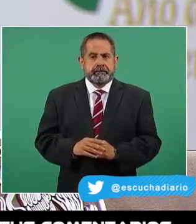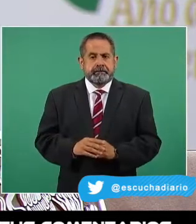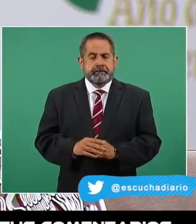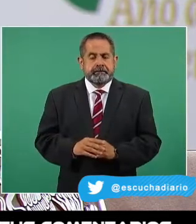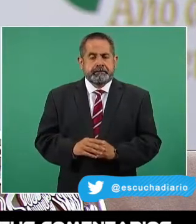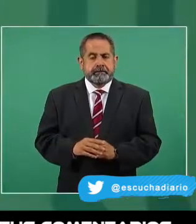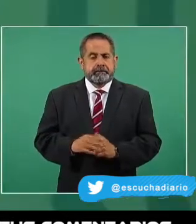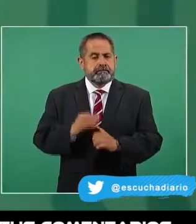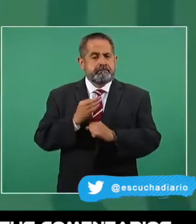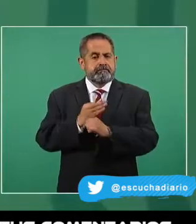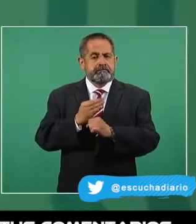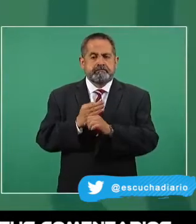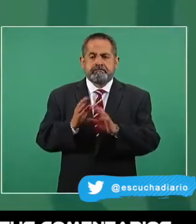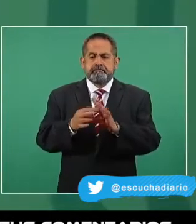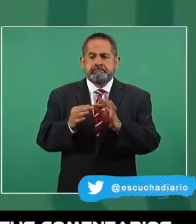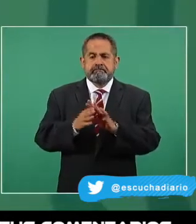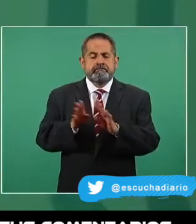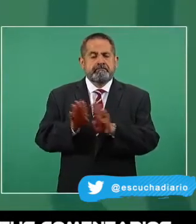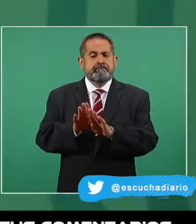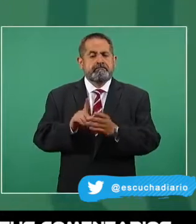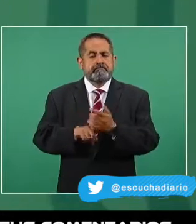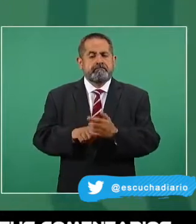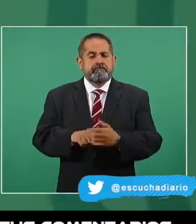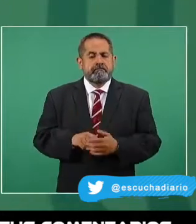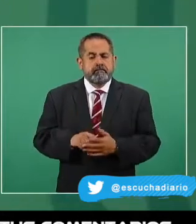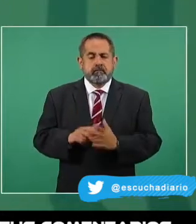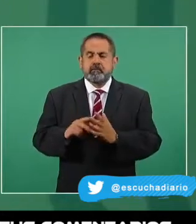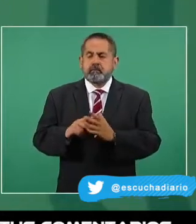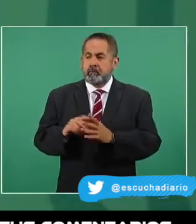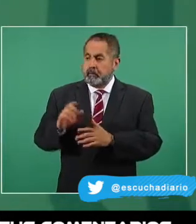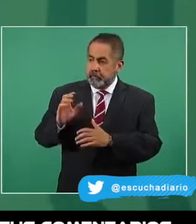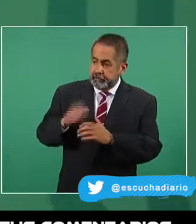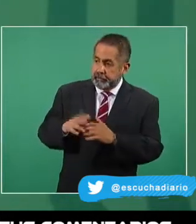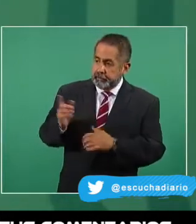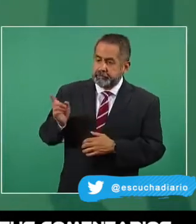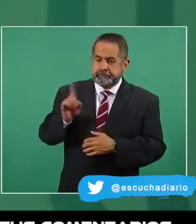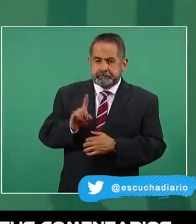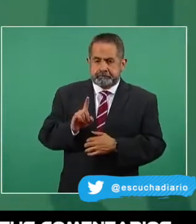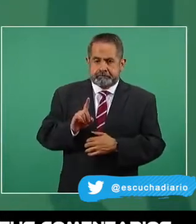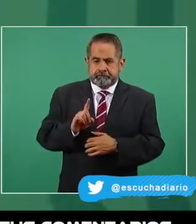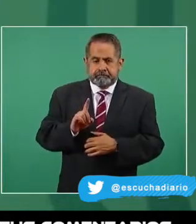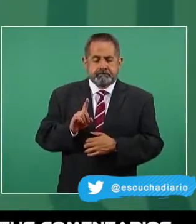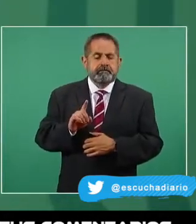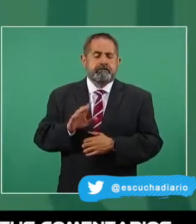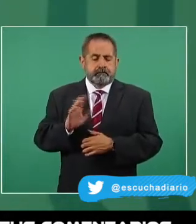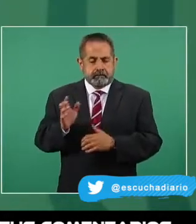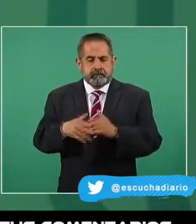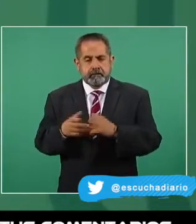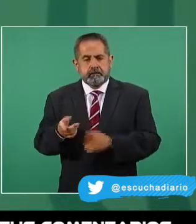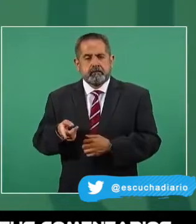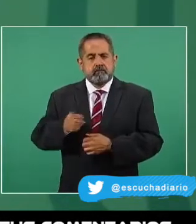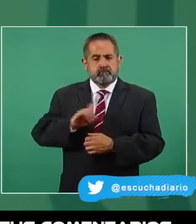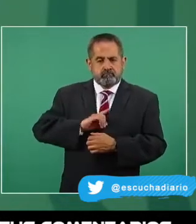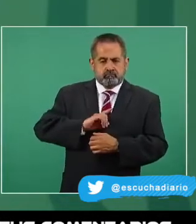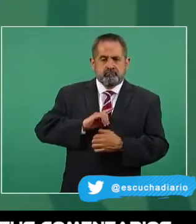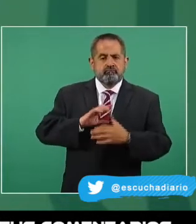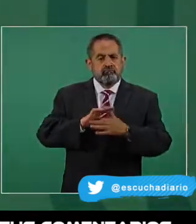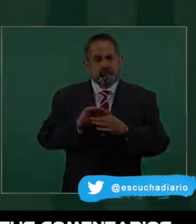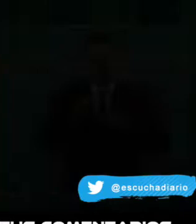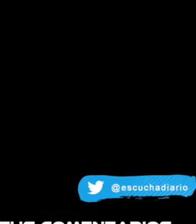También se dio a conocer en cuanto al tema de salud que España está dispuesto a participar en la fase 3 de la vacuna mexicana